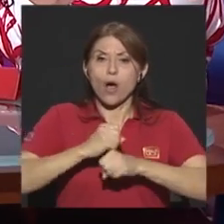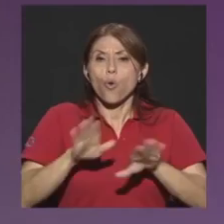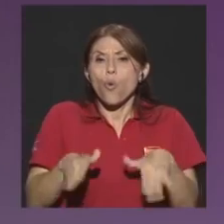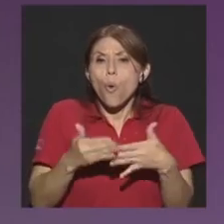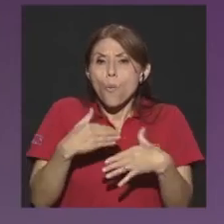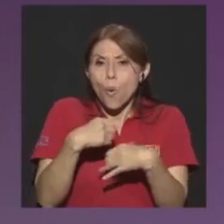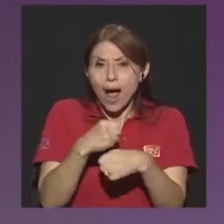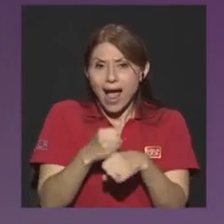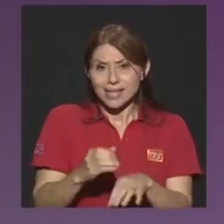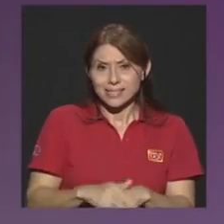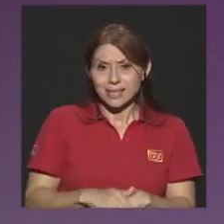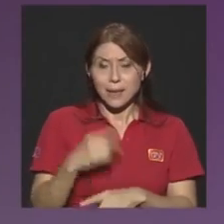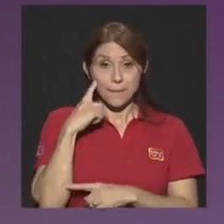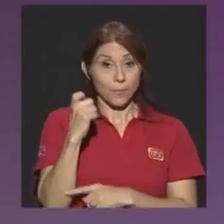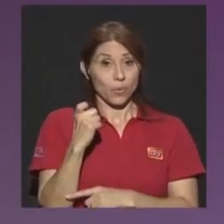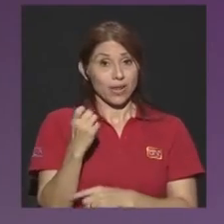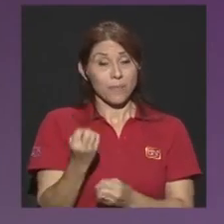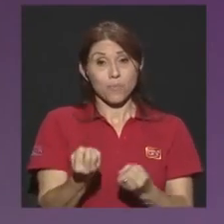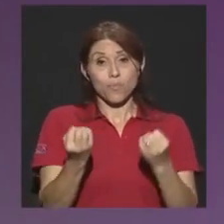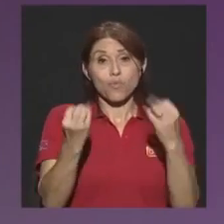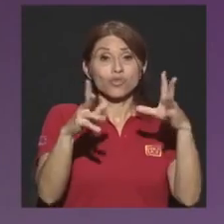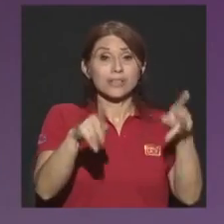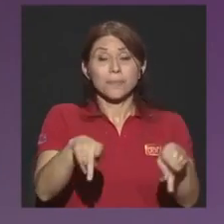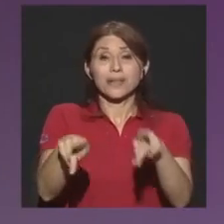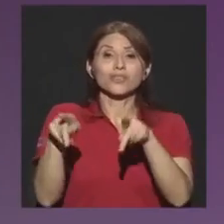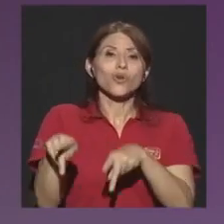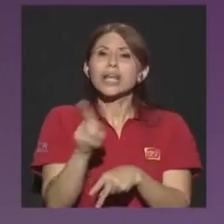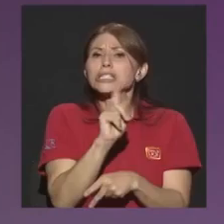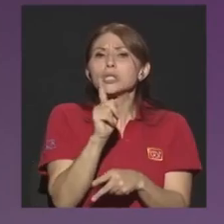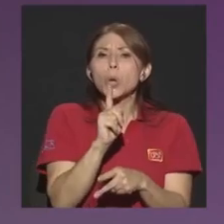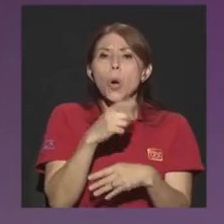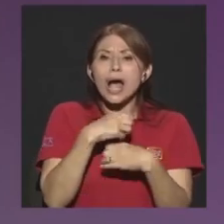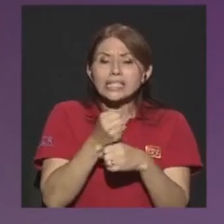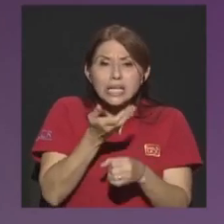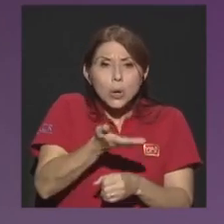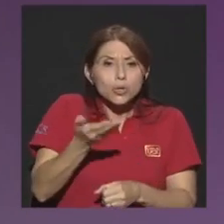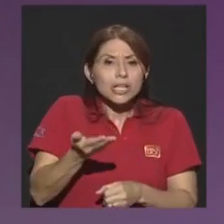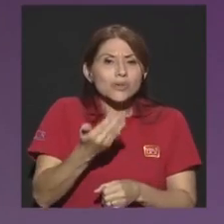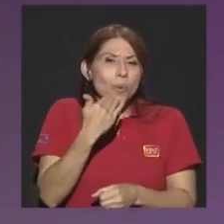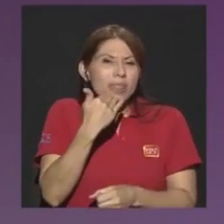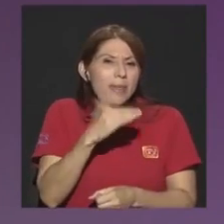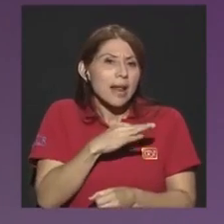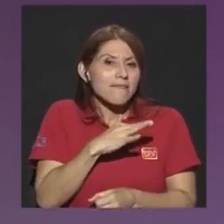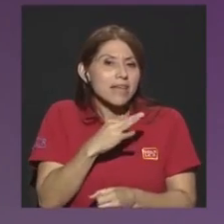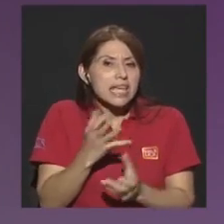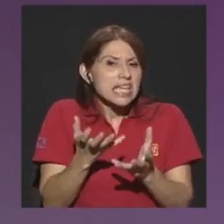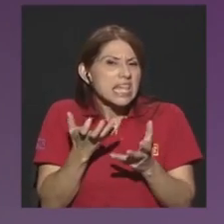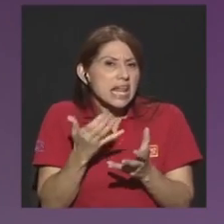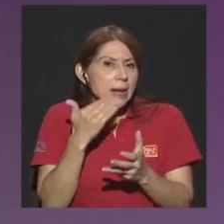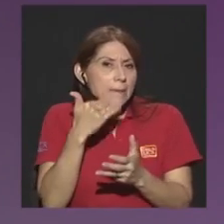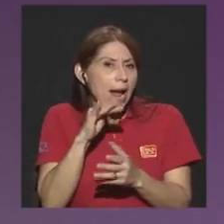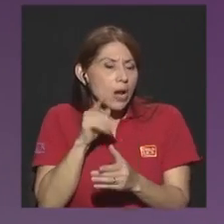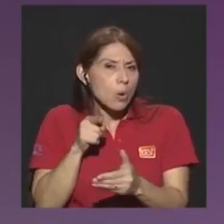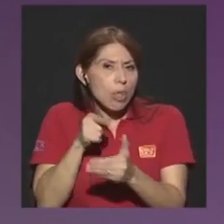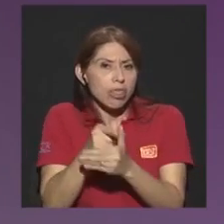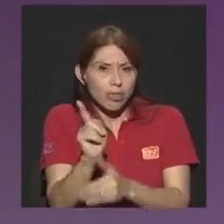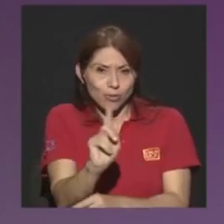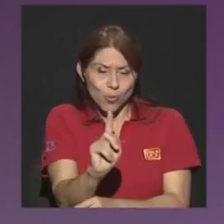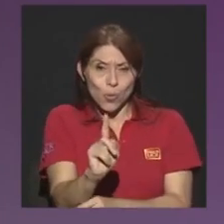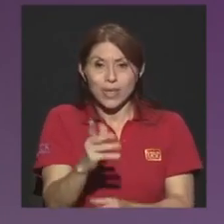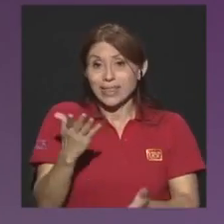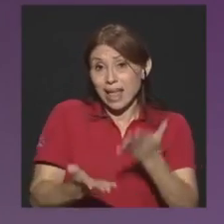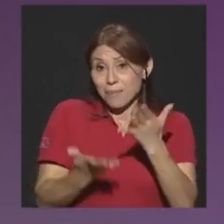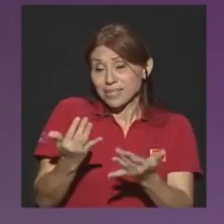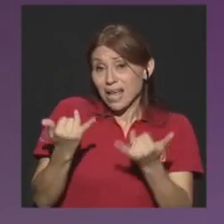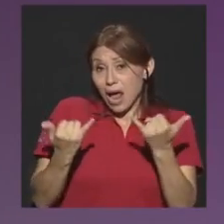fe lo que muchos hacen, sino que las características del trabajo periodístico, especialmente ahora que hay una gran competencia con redes